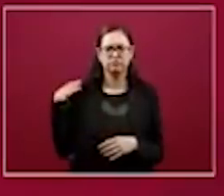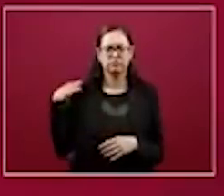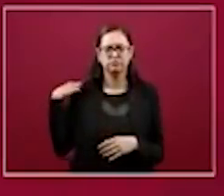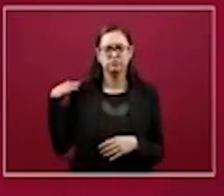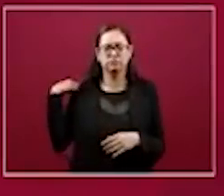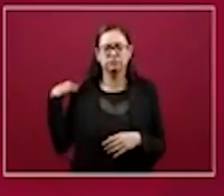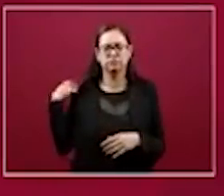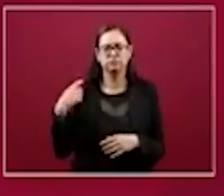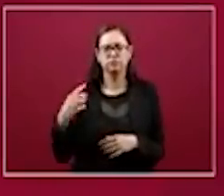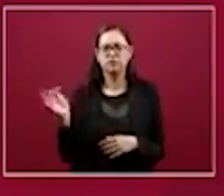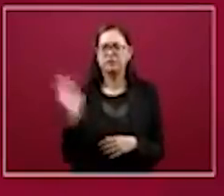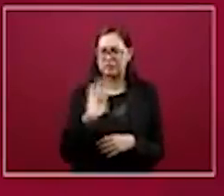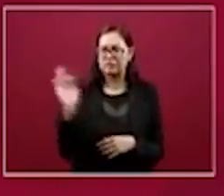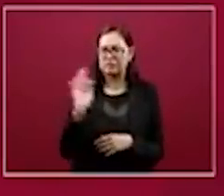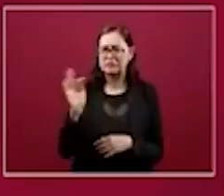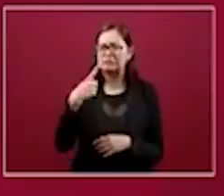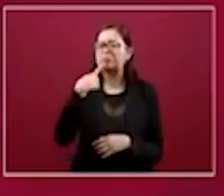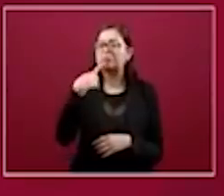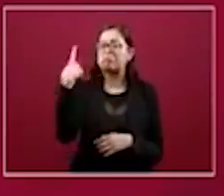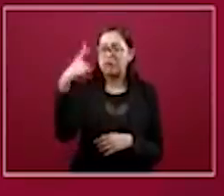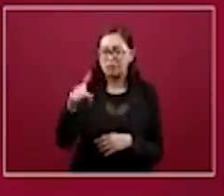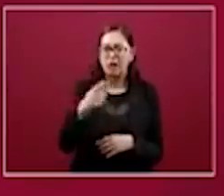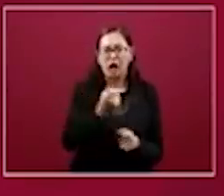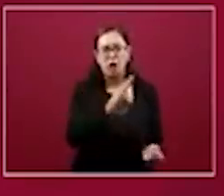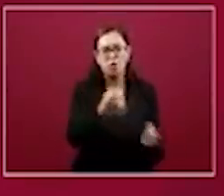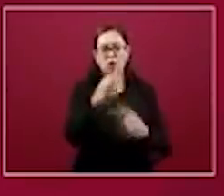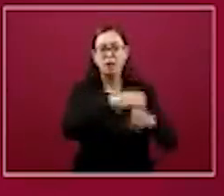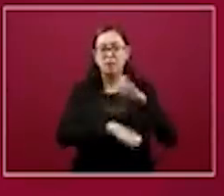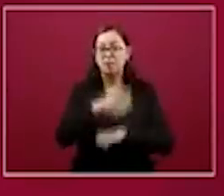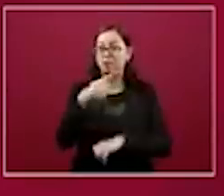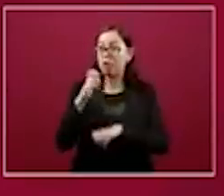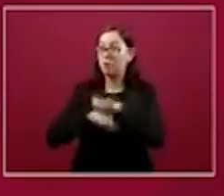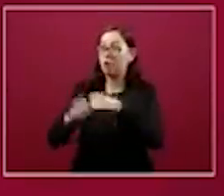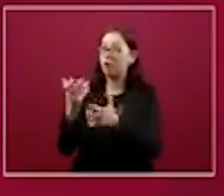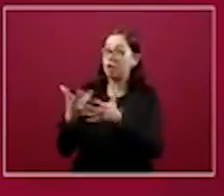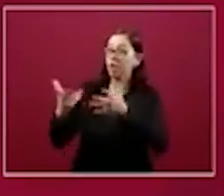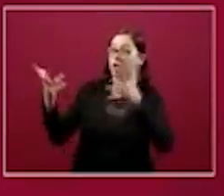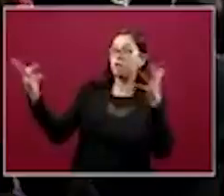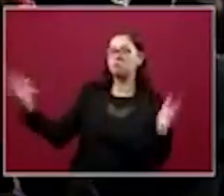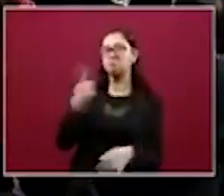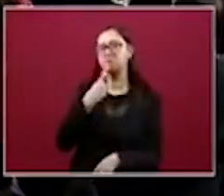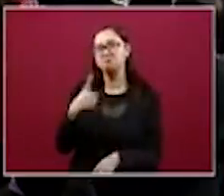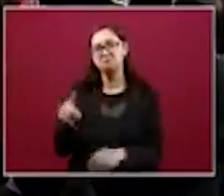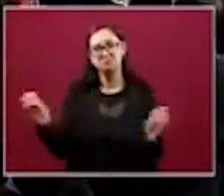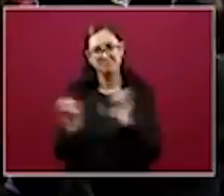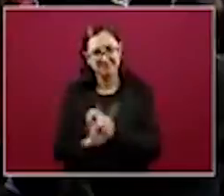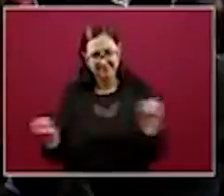haber, pero de estas grandes, no, nada, o